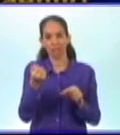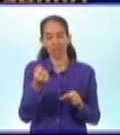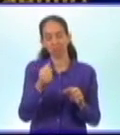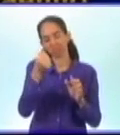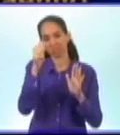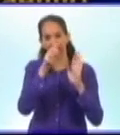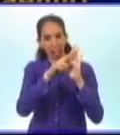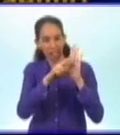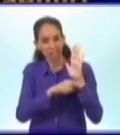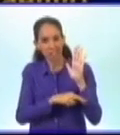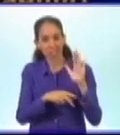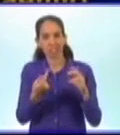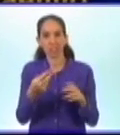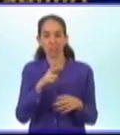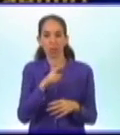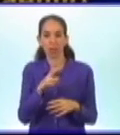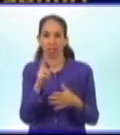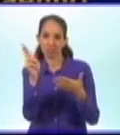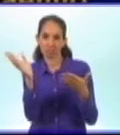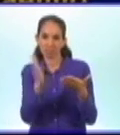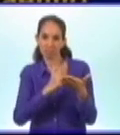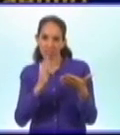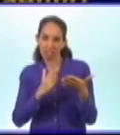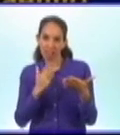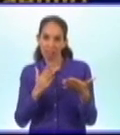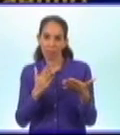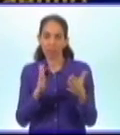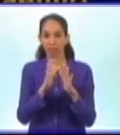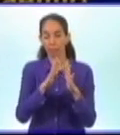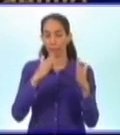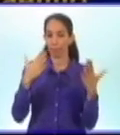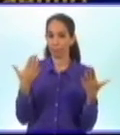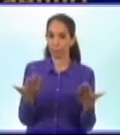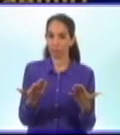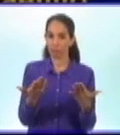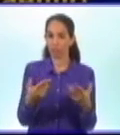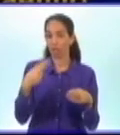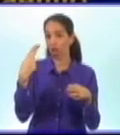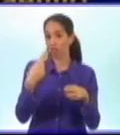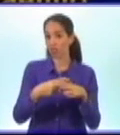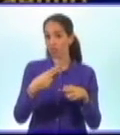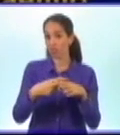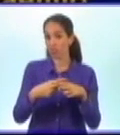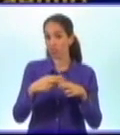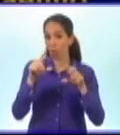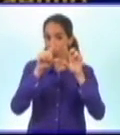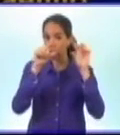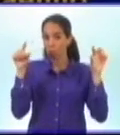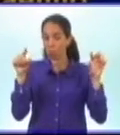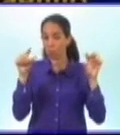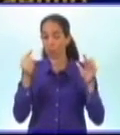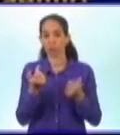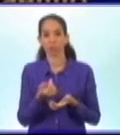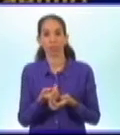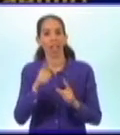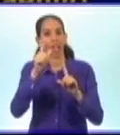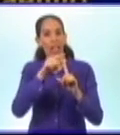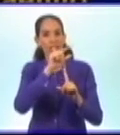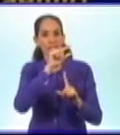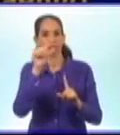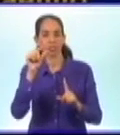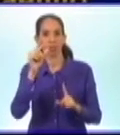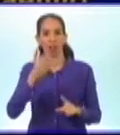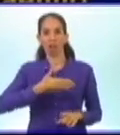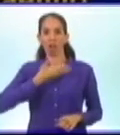o periódicos, las partes de una obra mayor, los nombres de los capítulos que componen un libro, los títulos de los poemas